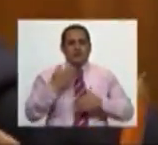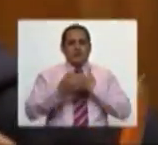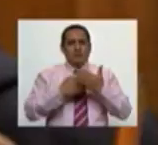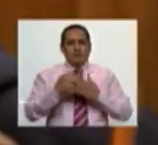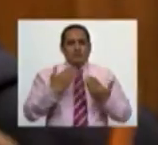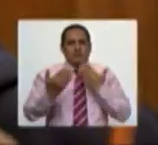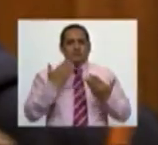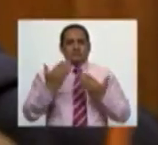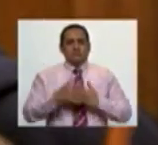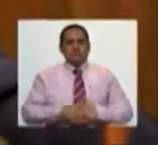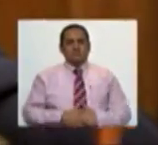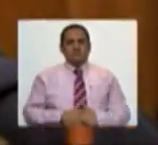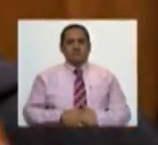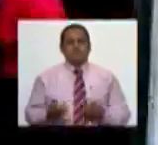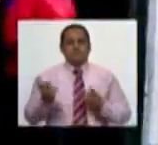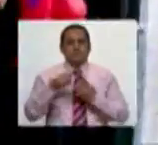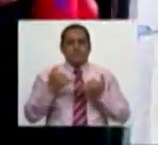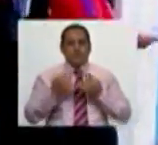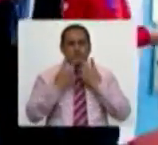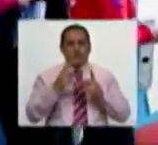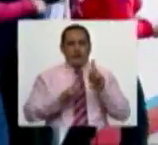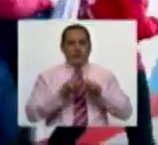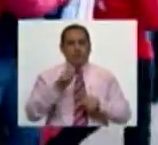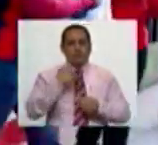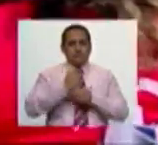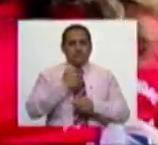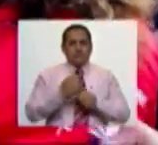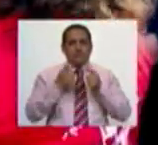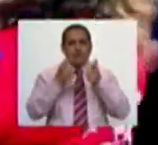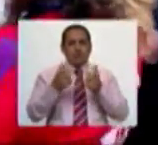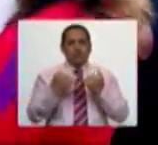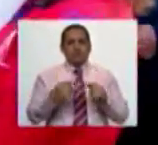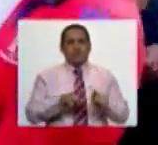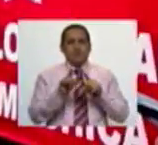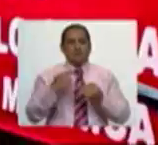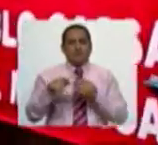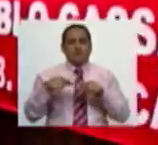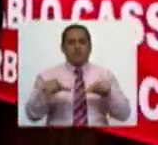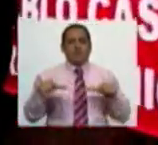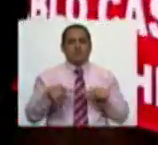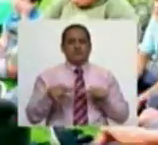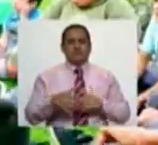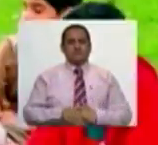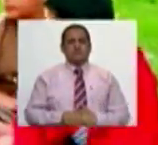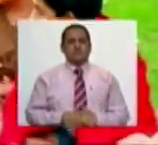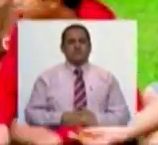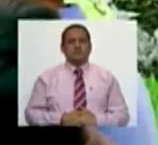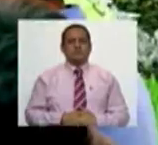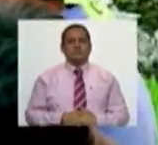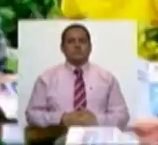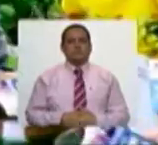que ya caminan en ese sentido. De momento se toman también acciones para hacerse del control de la situación.